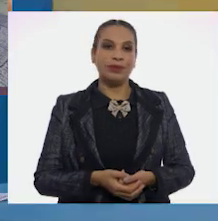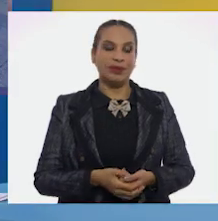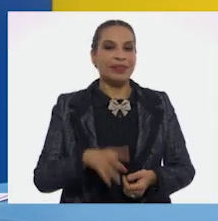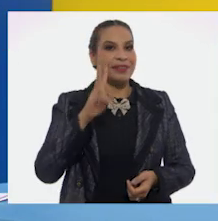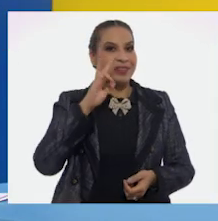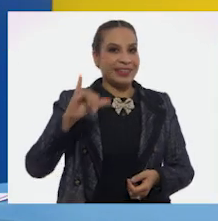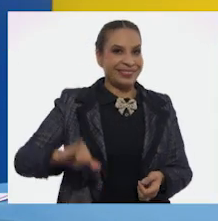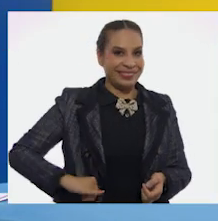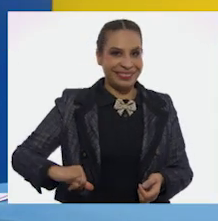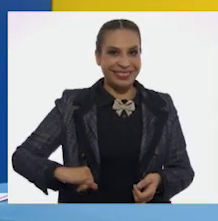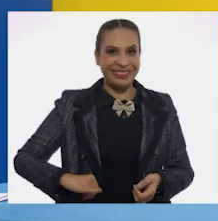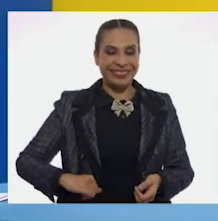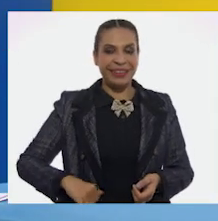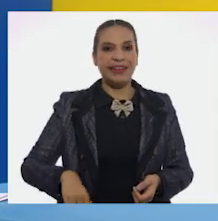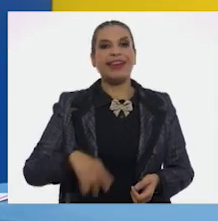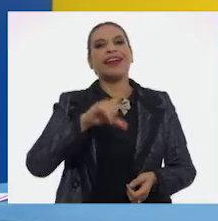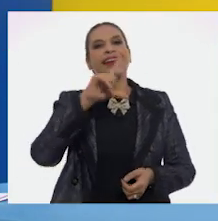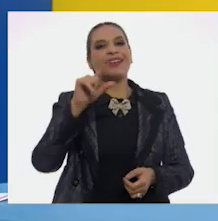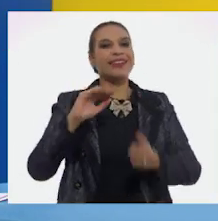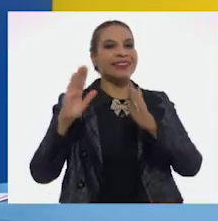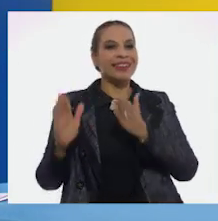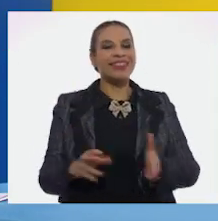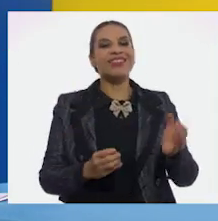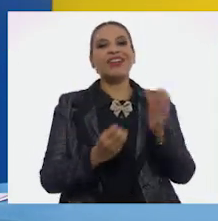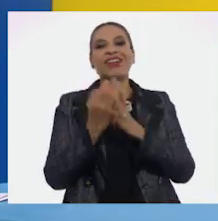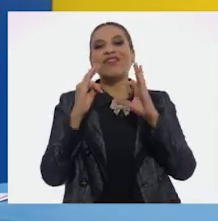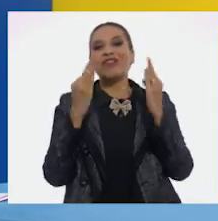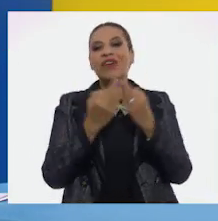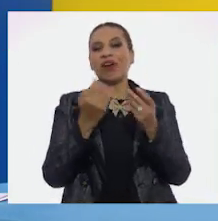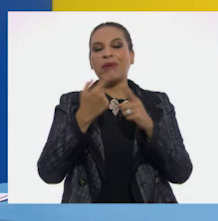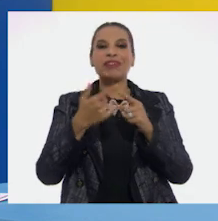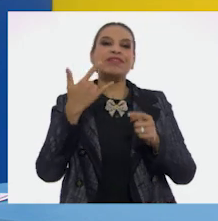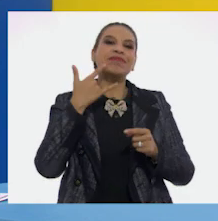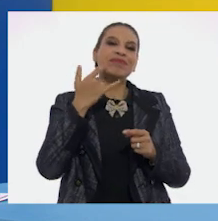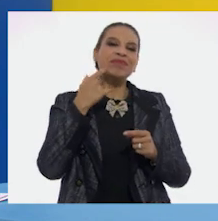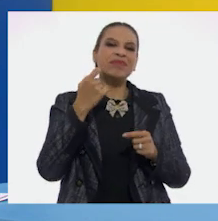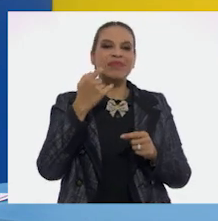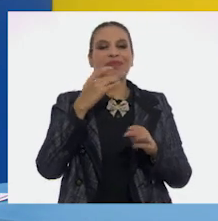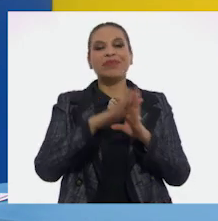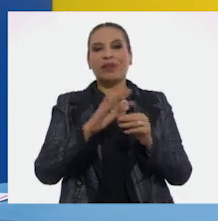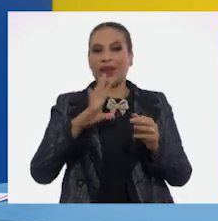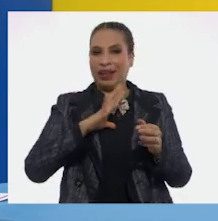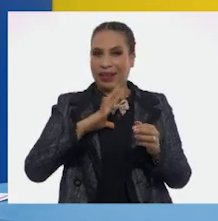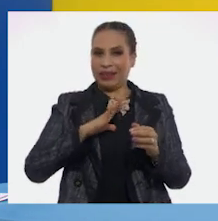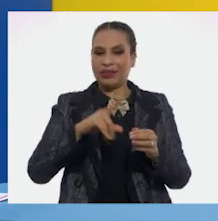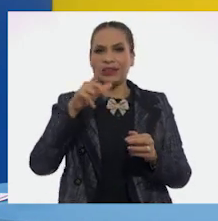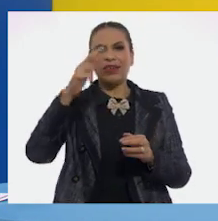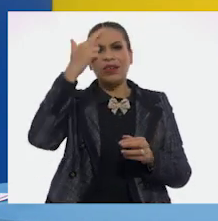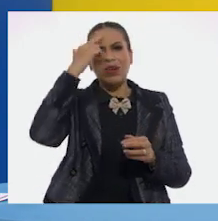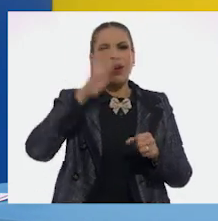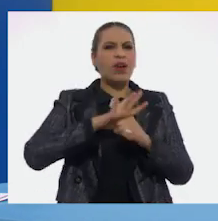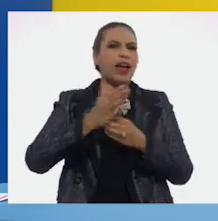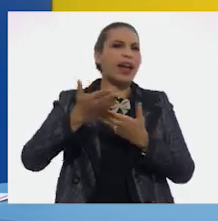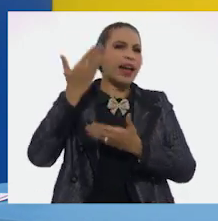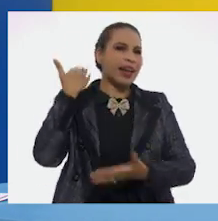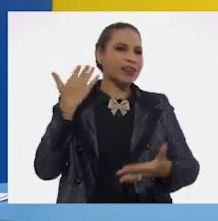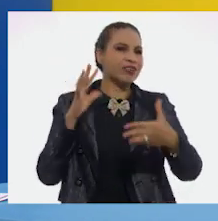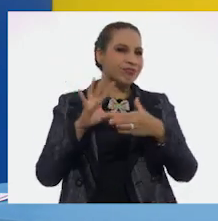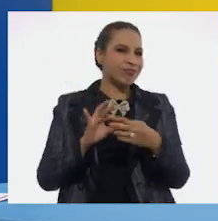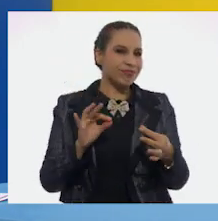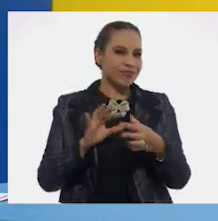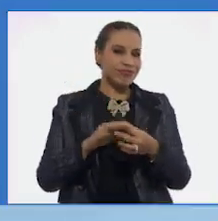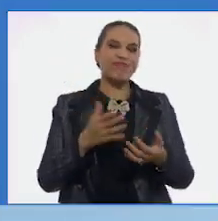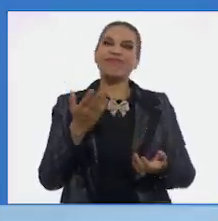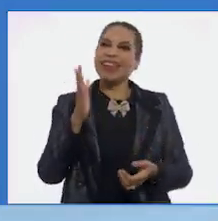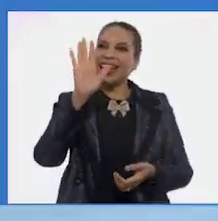Muy interesante. ¿Sí? Pasemos ahora a las nuevas formas de entretenimiento que surgieron. ¿Recuerdan cuáles comentamos anteriormente? Ay,